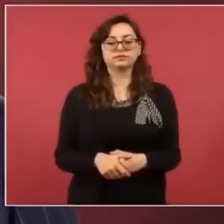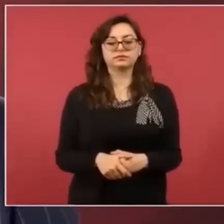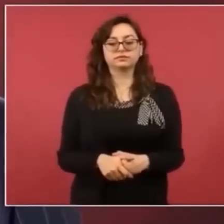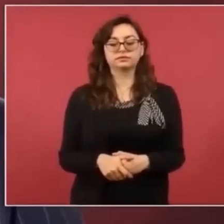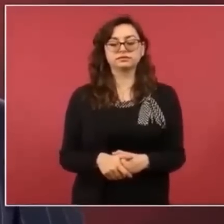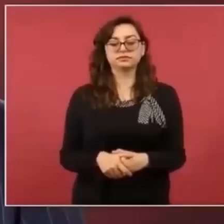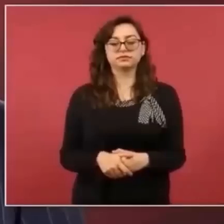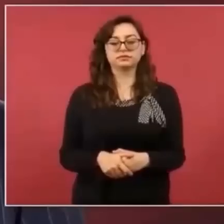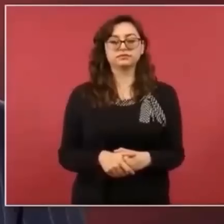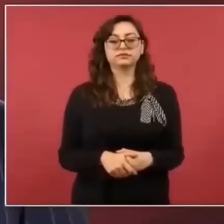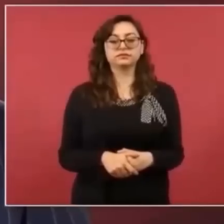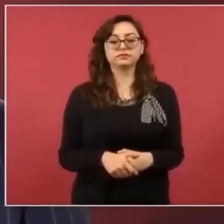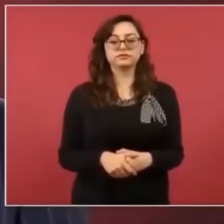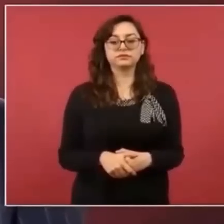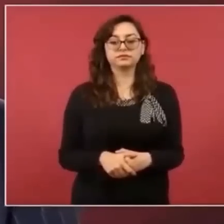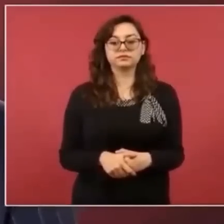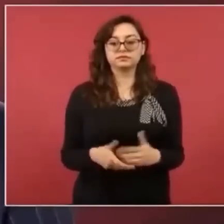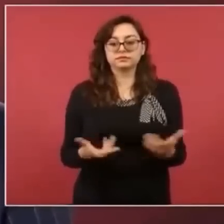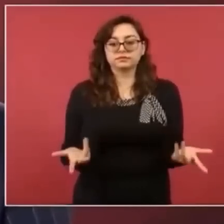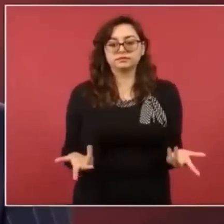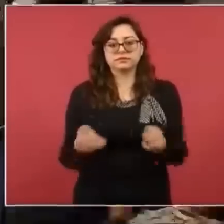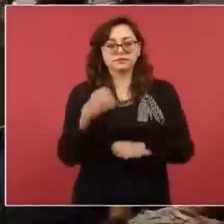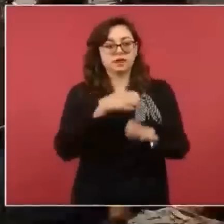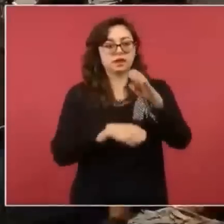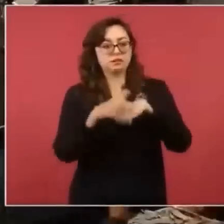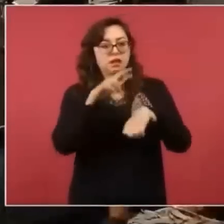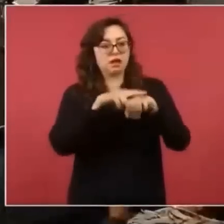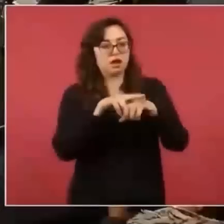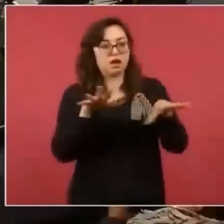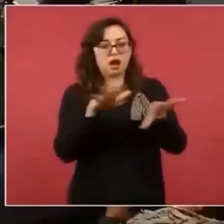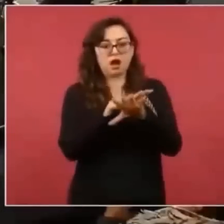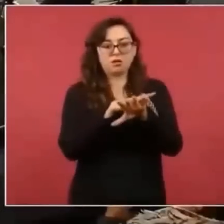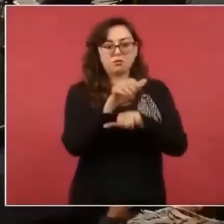el que cambien de embajador?